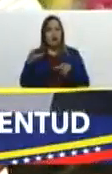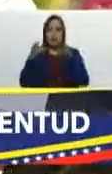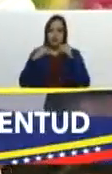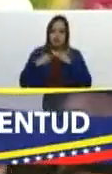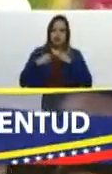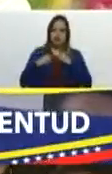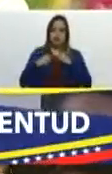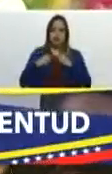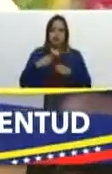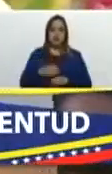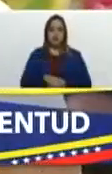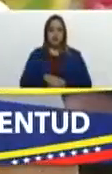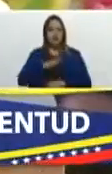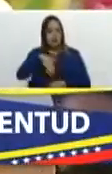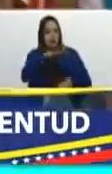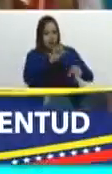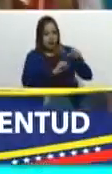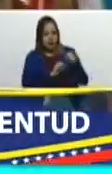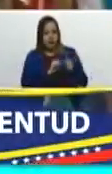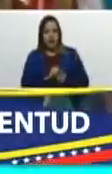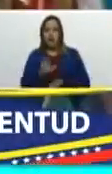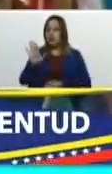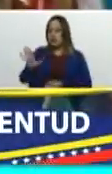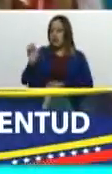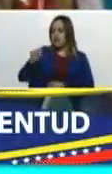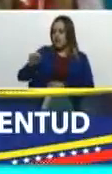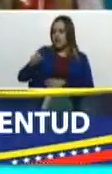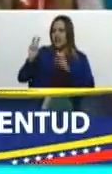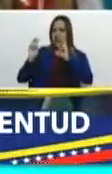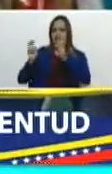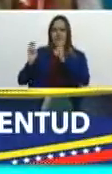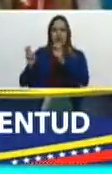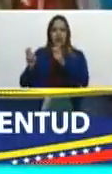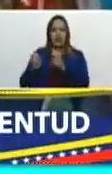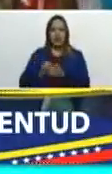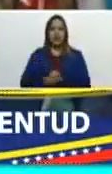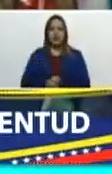que desde la juventud mira, podemos comprarlo. Wilmer José, son temas